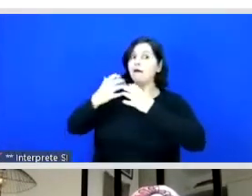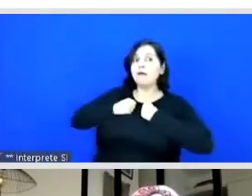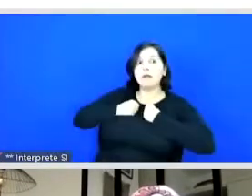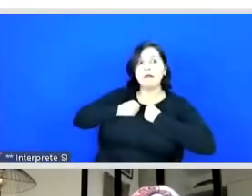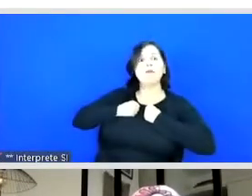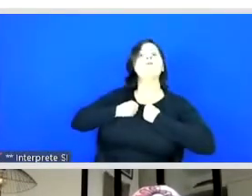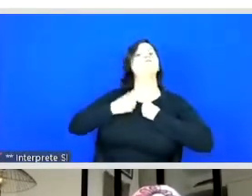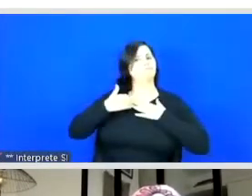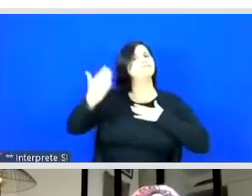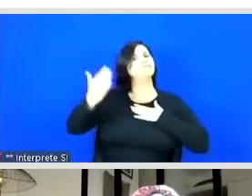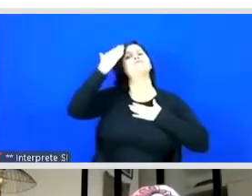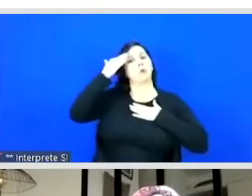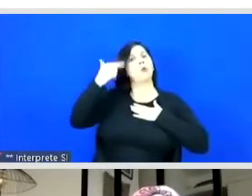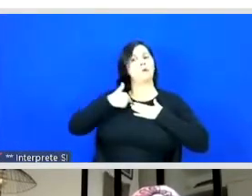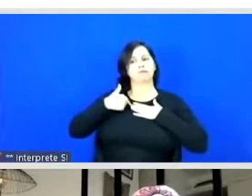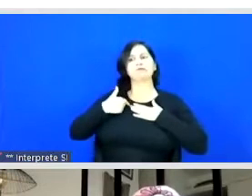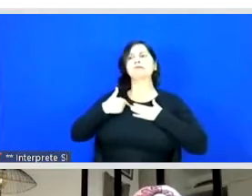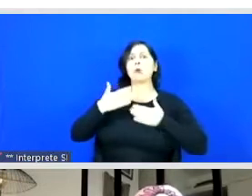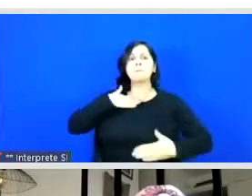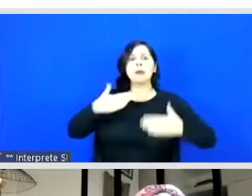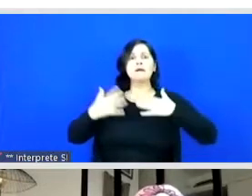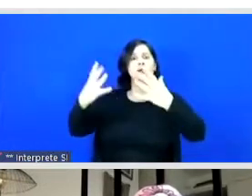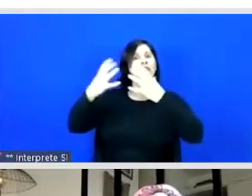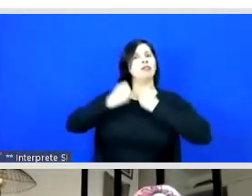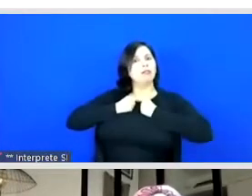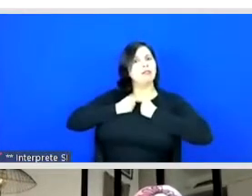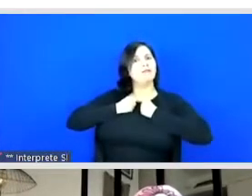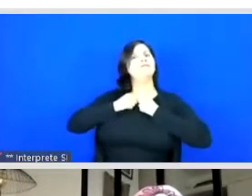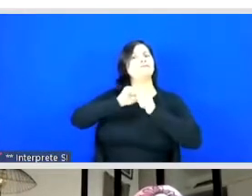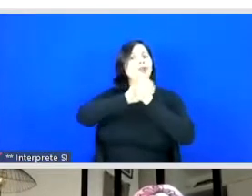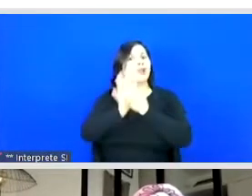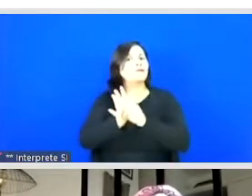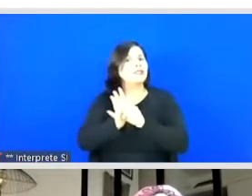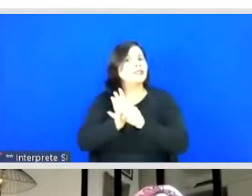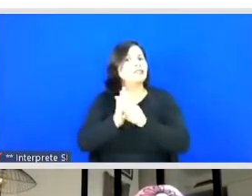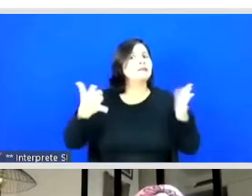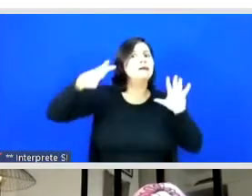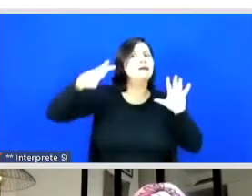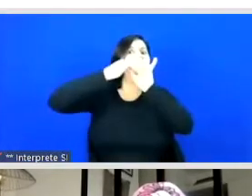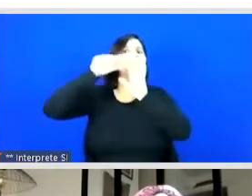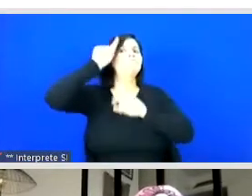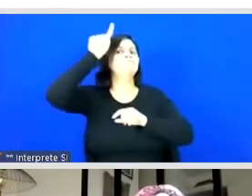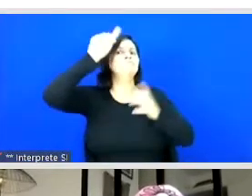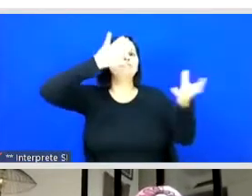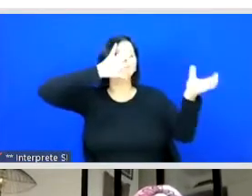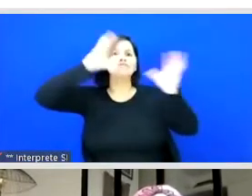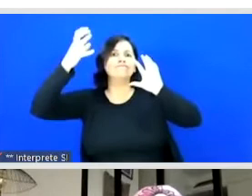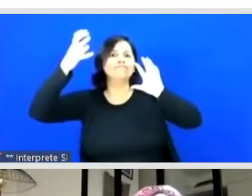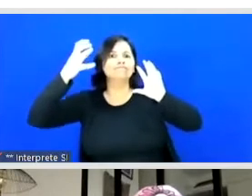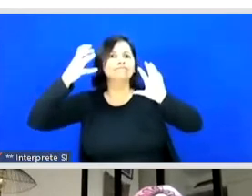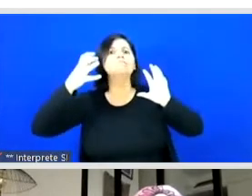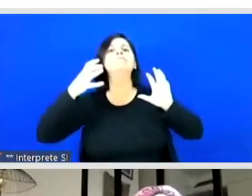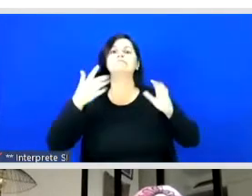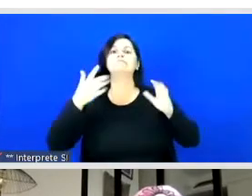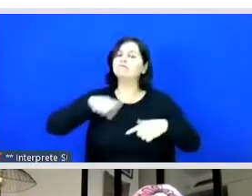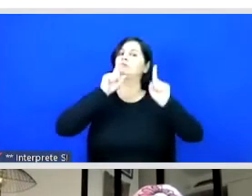de los territorios, del medio ambiente. Pero también las mujeres estamos hoy por hoy obligadas a hacer un llamado mundial para que sí,